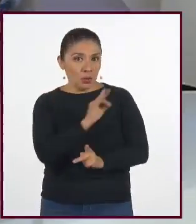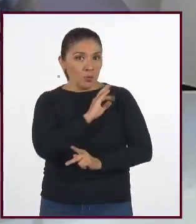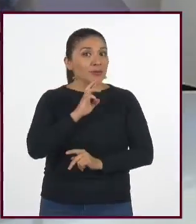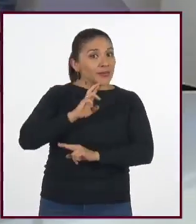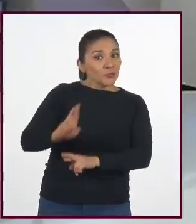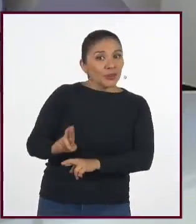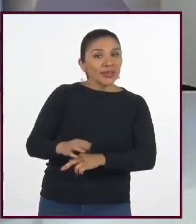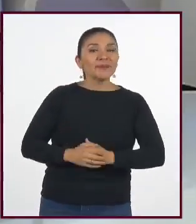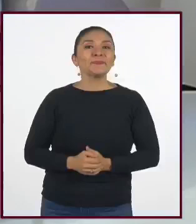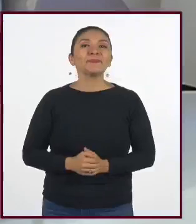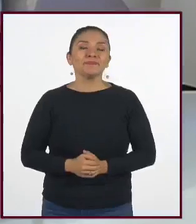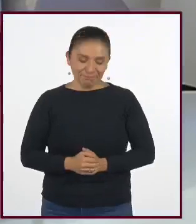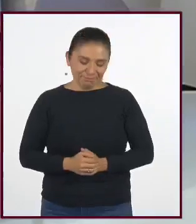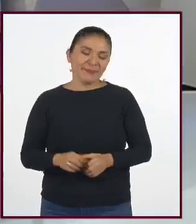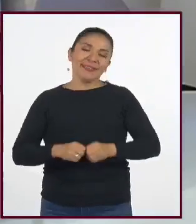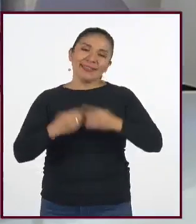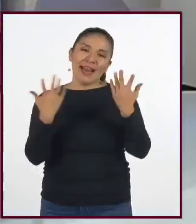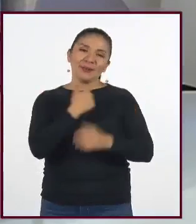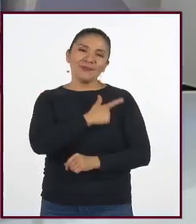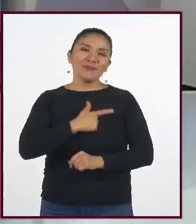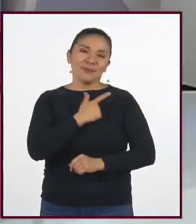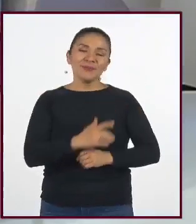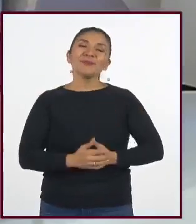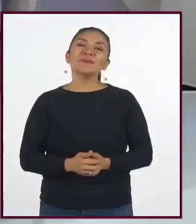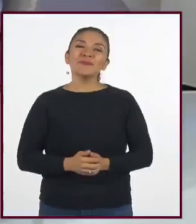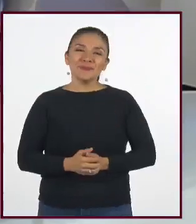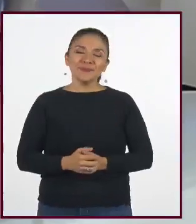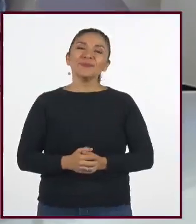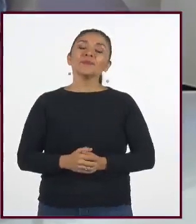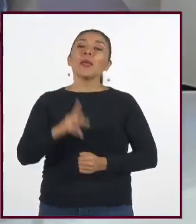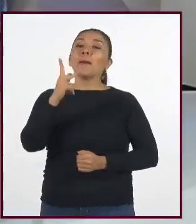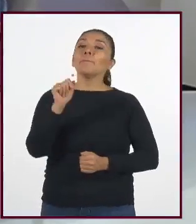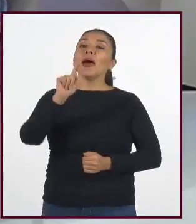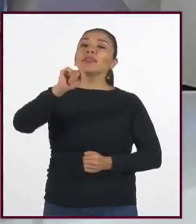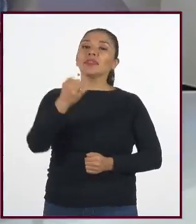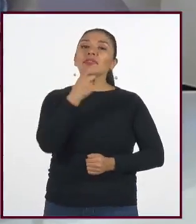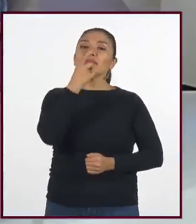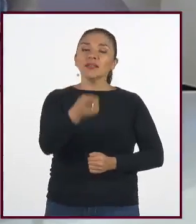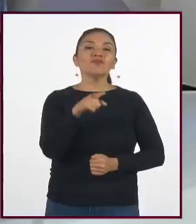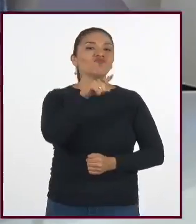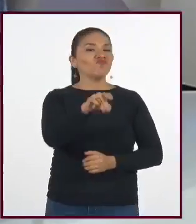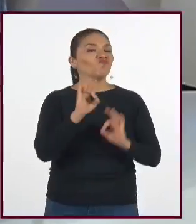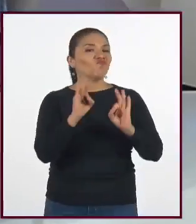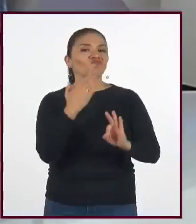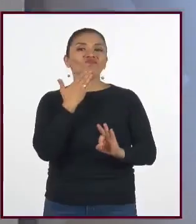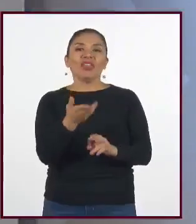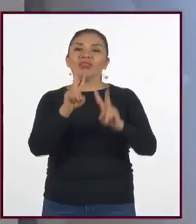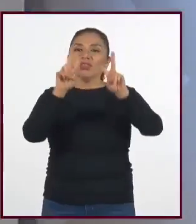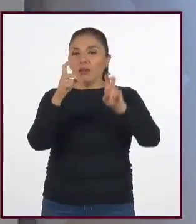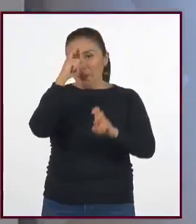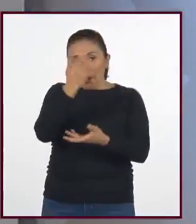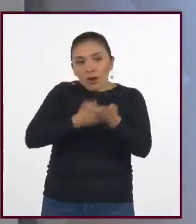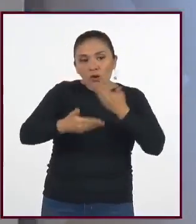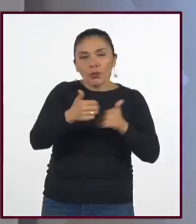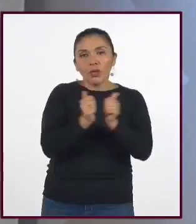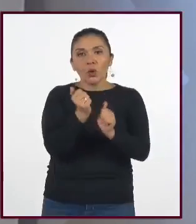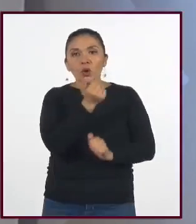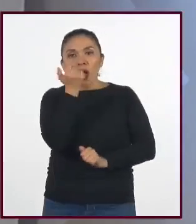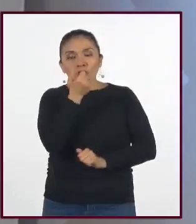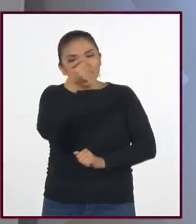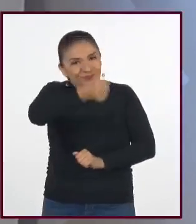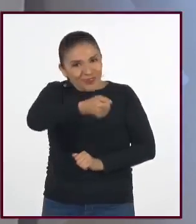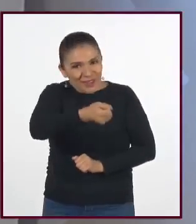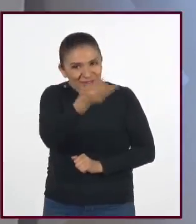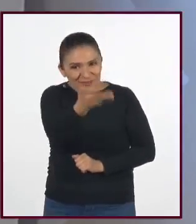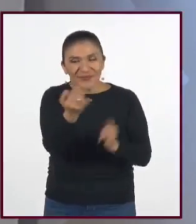ellos? Claro que sí, con todo gusto. Perfecto. Dice Patricia Fuentes, comenta, excelente tema para compartir con los estudiantes. Saludos. Saludos,